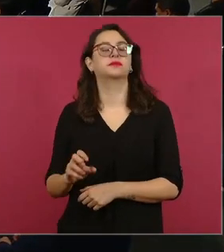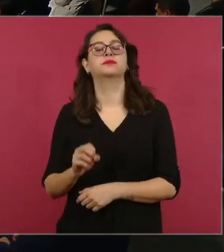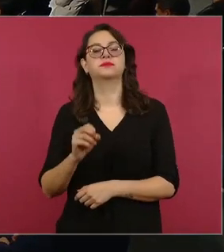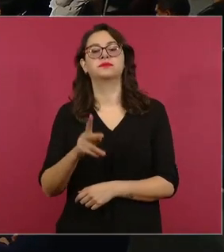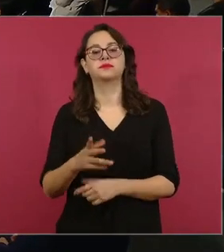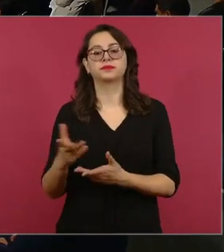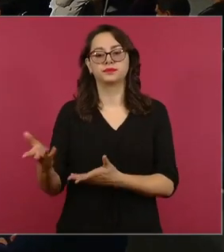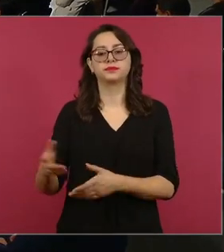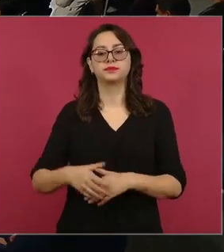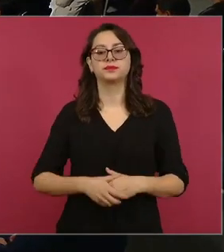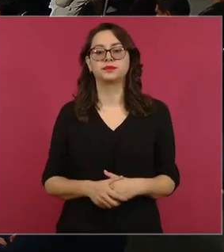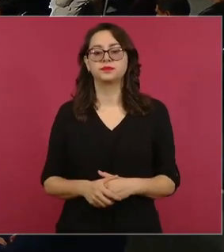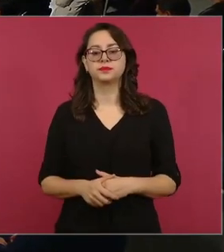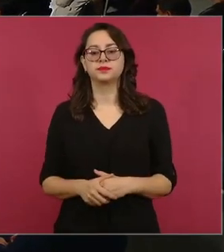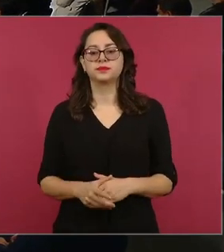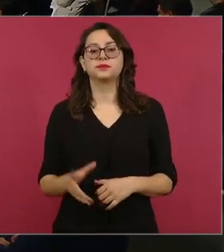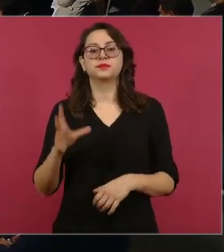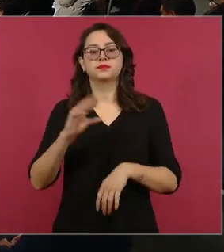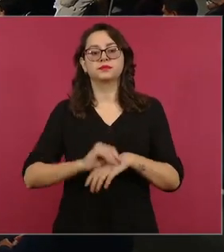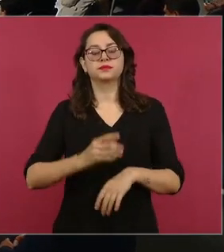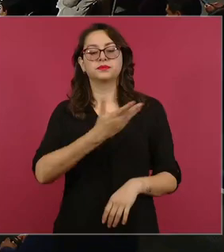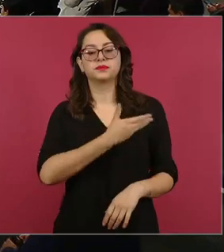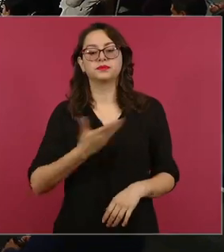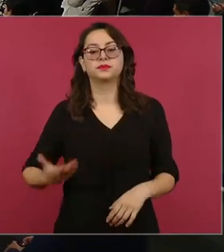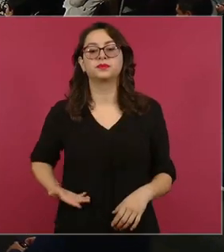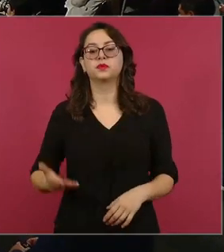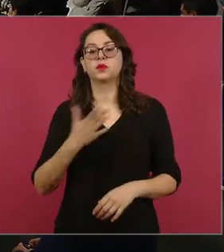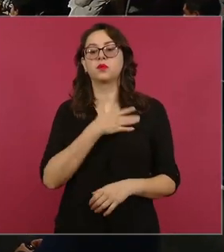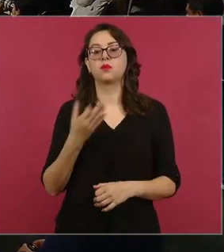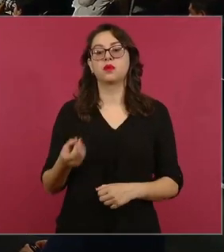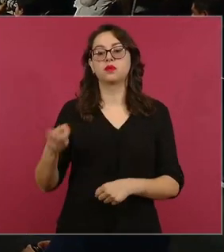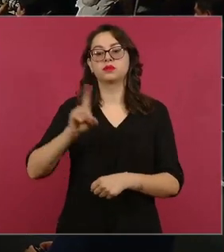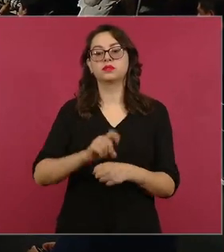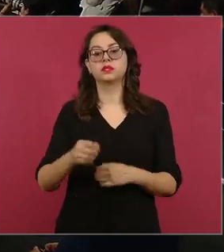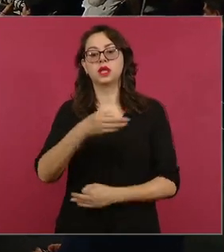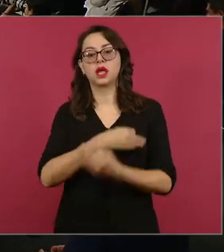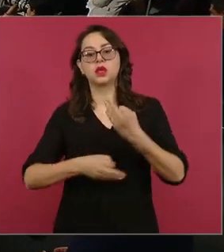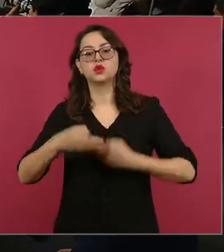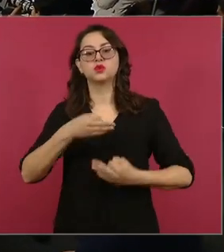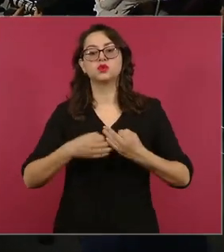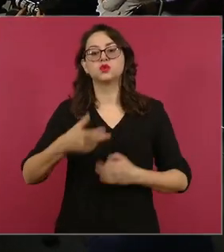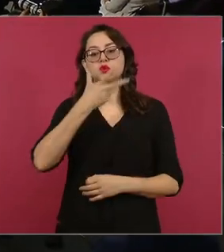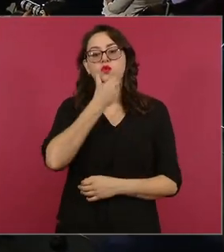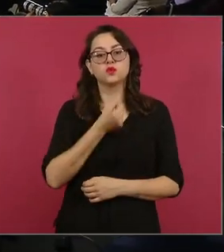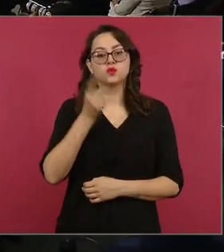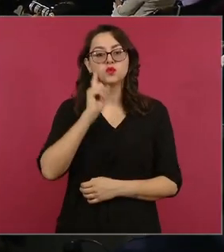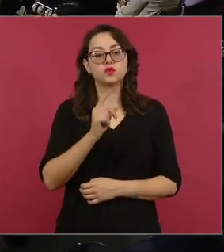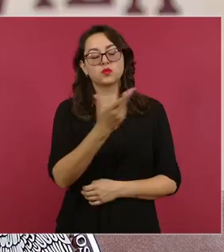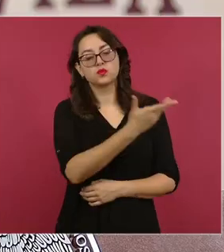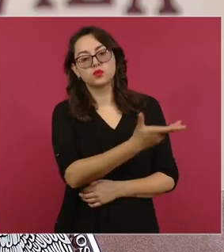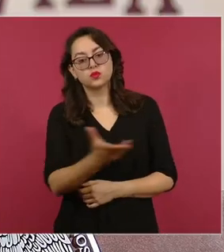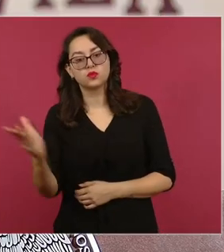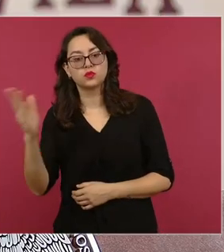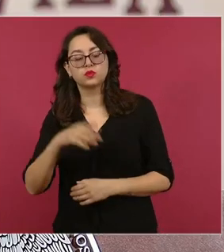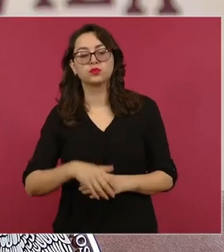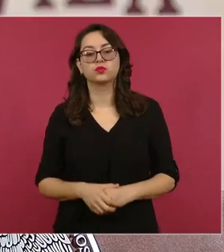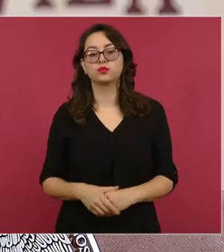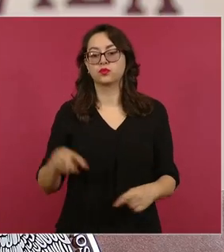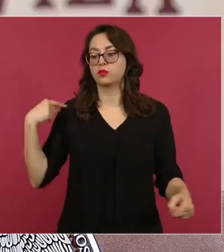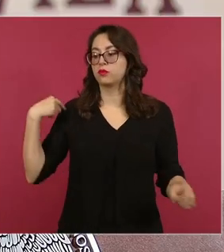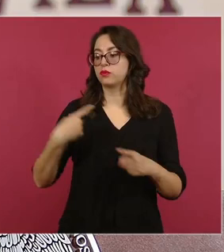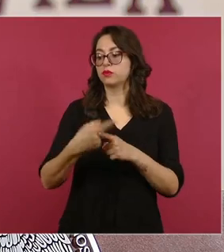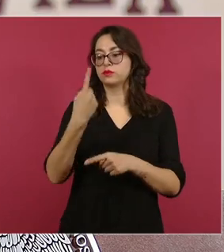Con su permiso, señor presidente. Buenos días a todas, a todos. Esta es la sección ¿Quién es quién en las mentiras de la